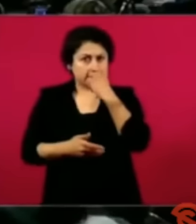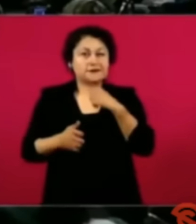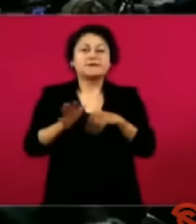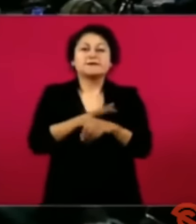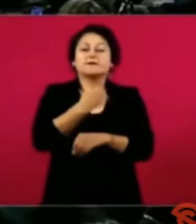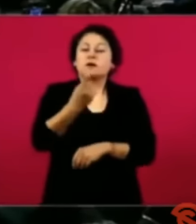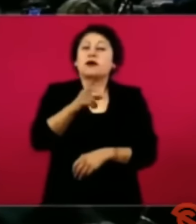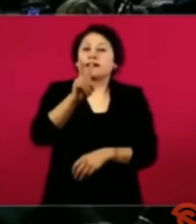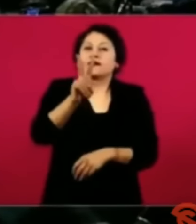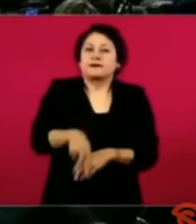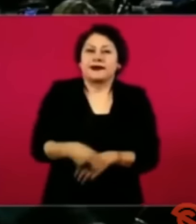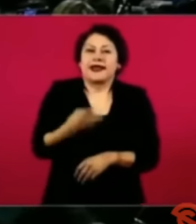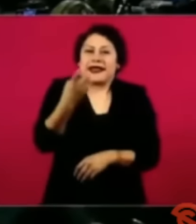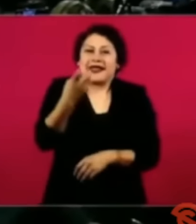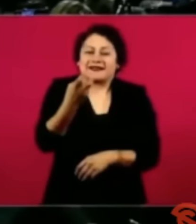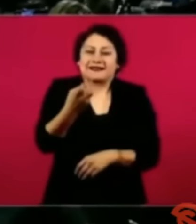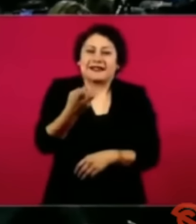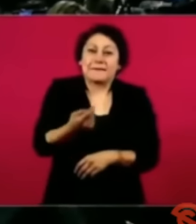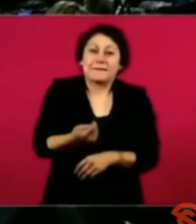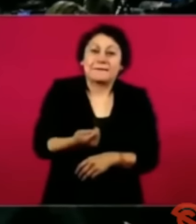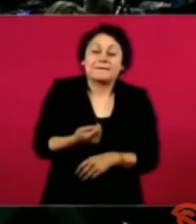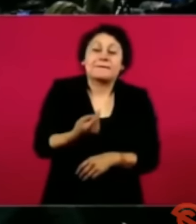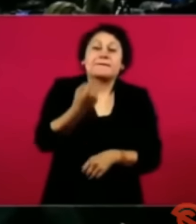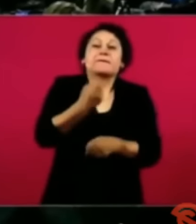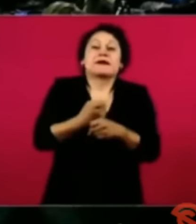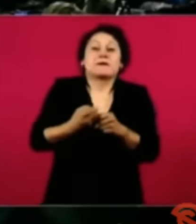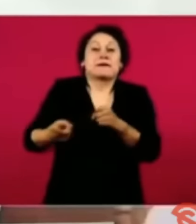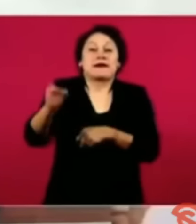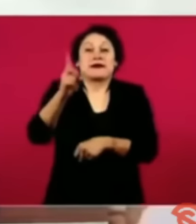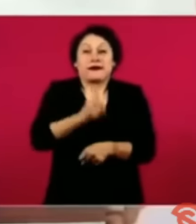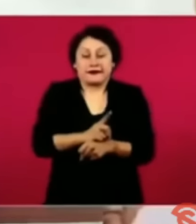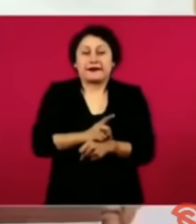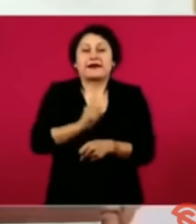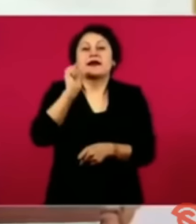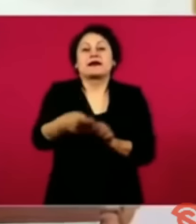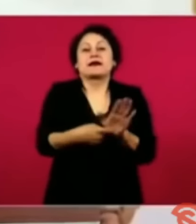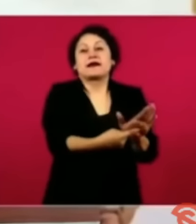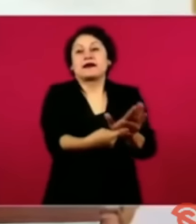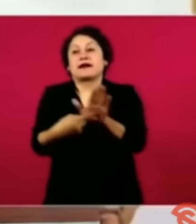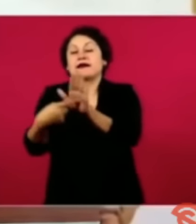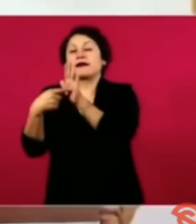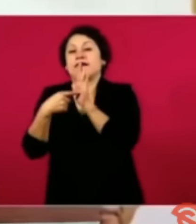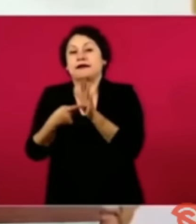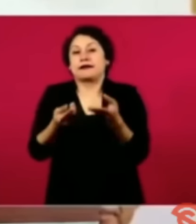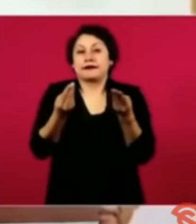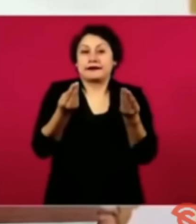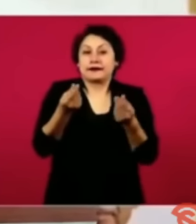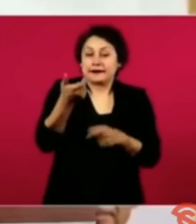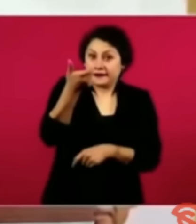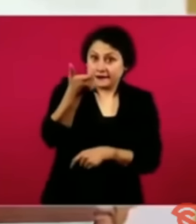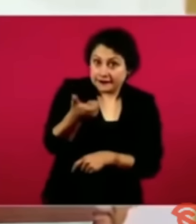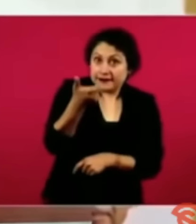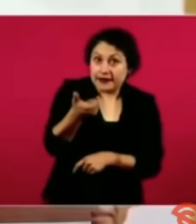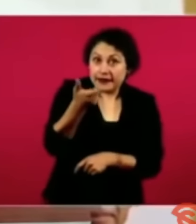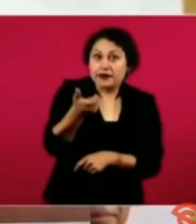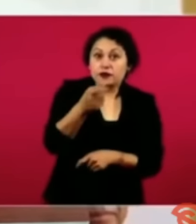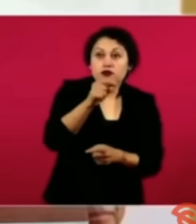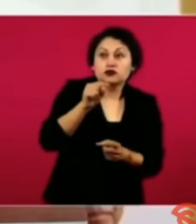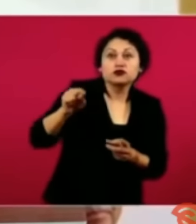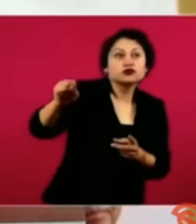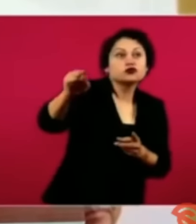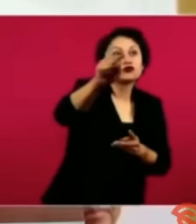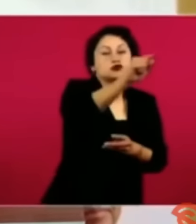soltó desnudando, exhibiendo los dineros que recibían o reciben personajes como Carlos Loret